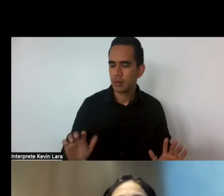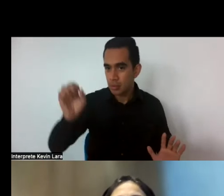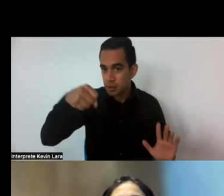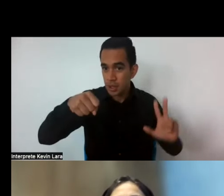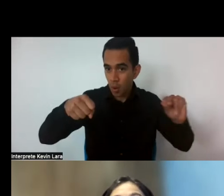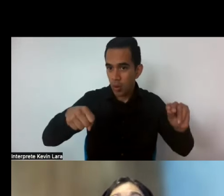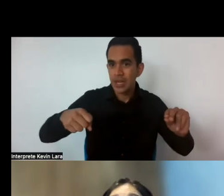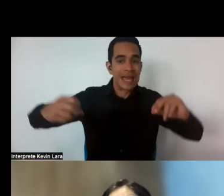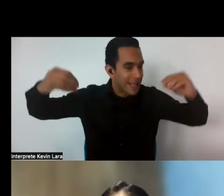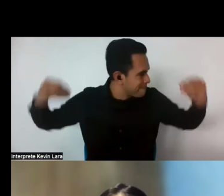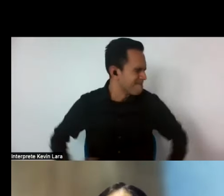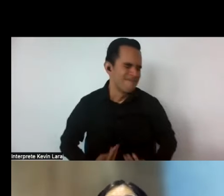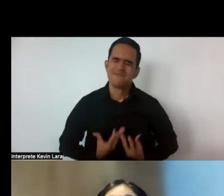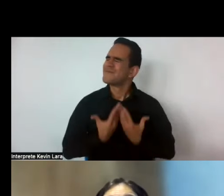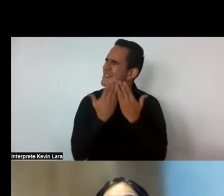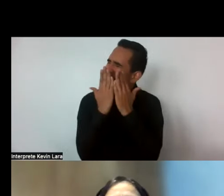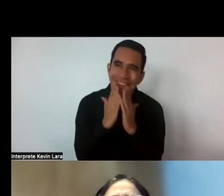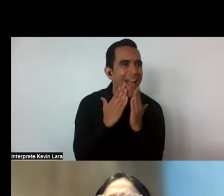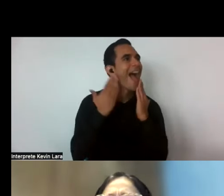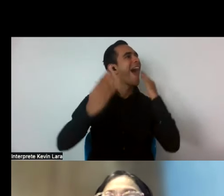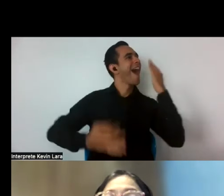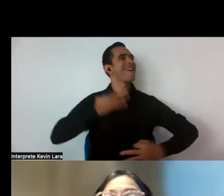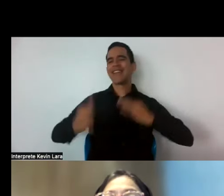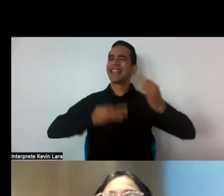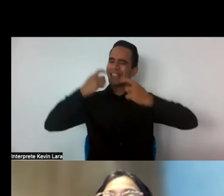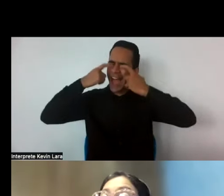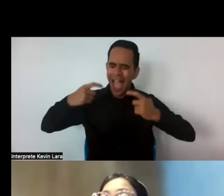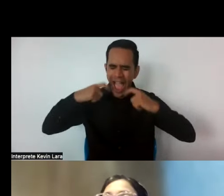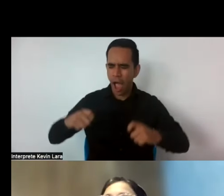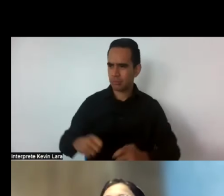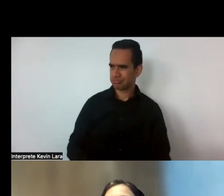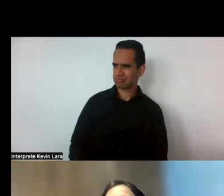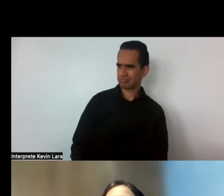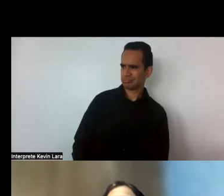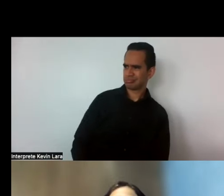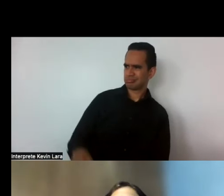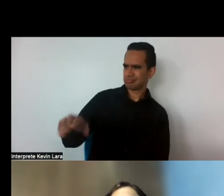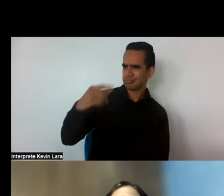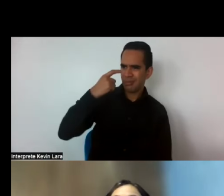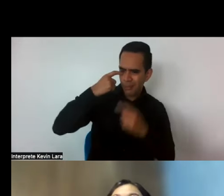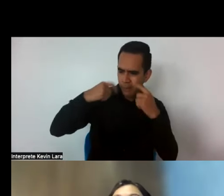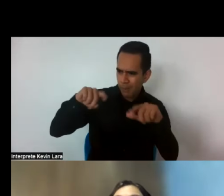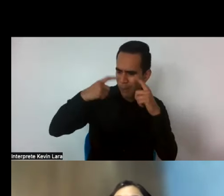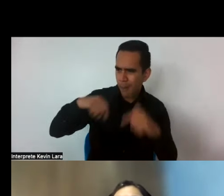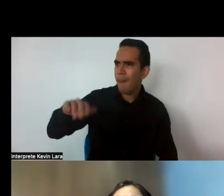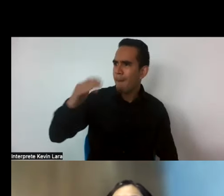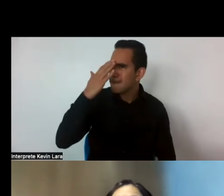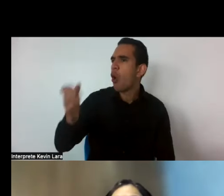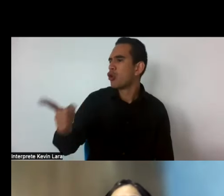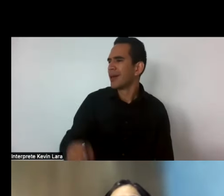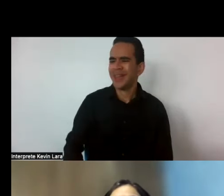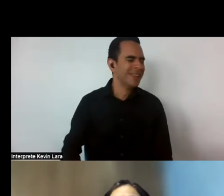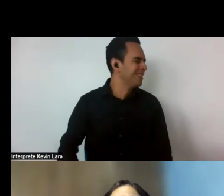lloran y se le pregunta, ¿por qué estás llorando? Y no saben expresar por qué están llorando.